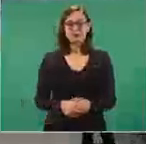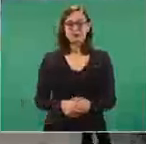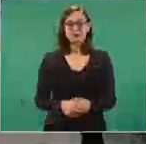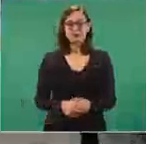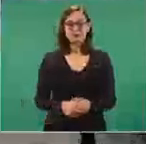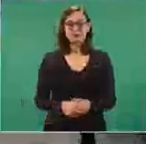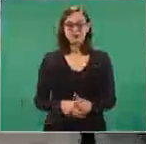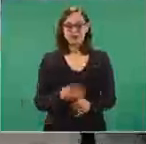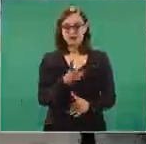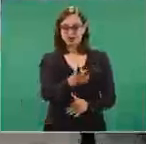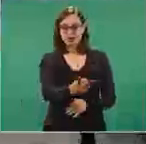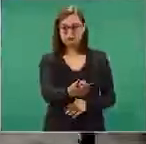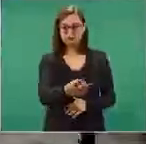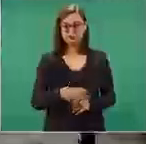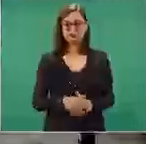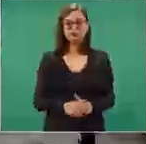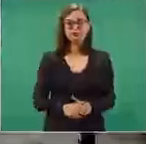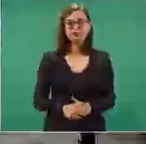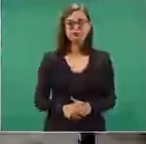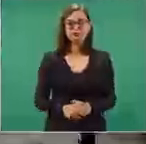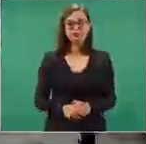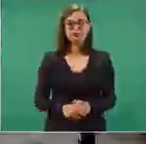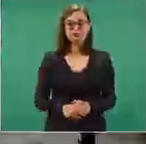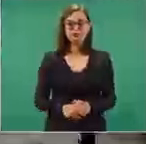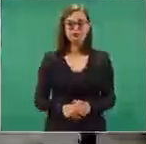Los dos.